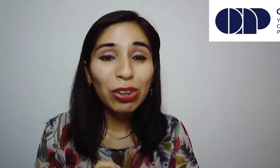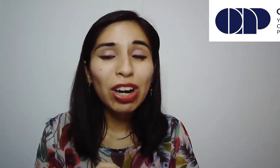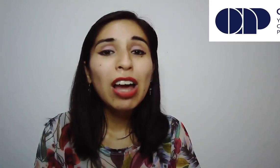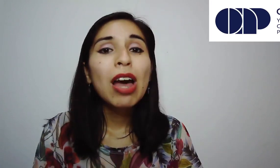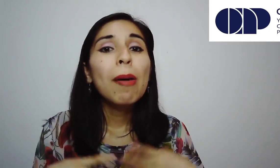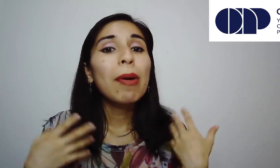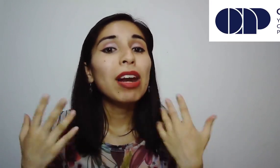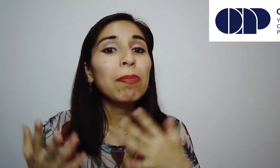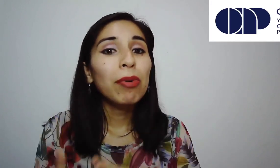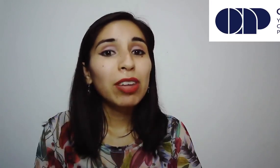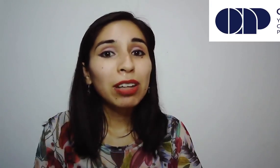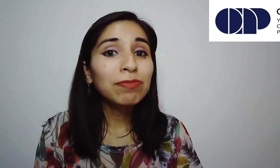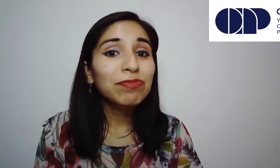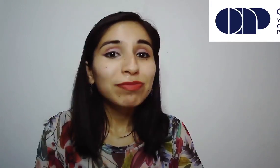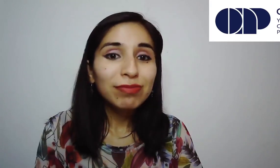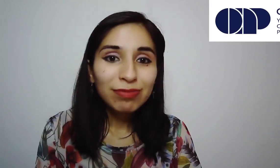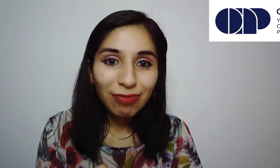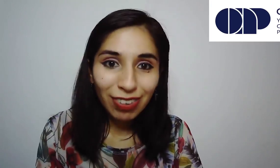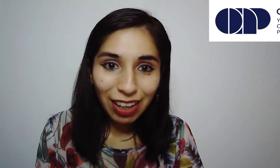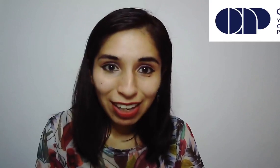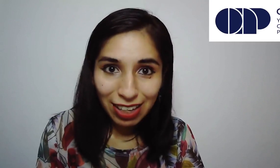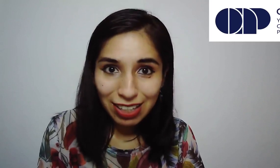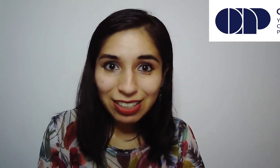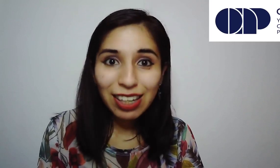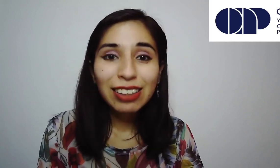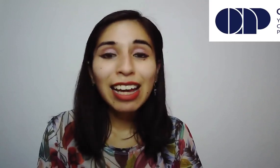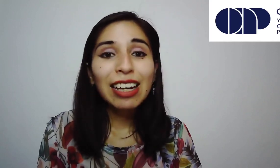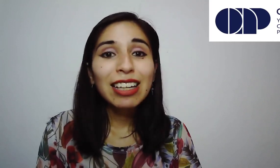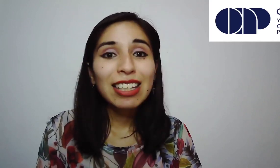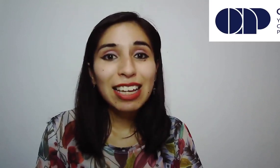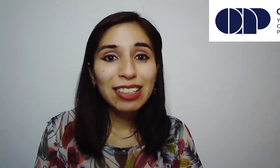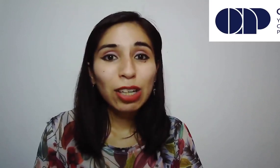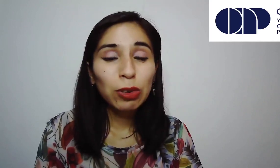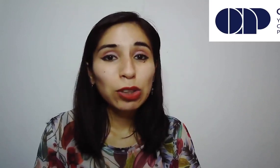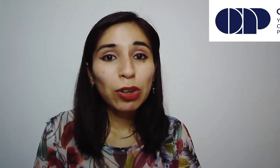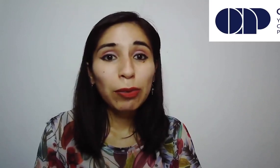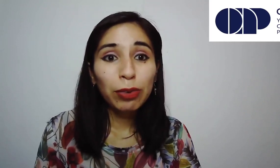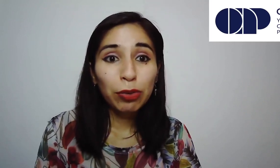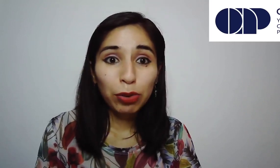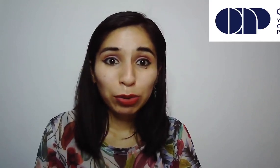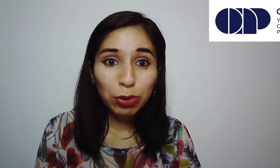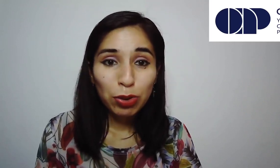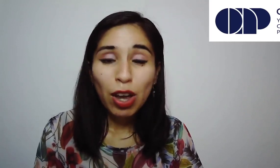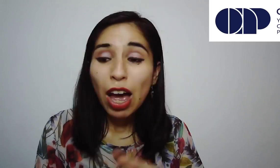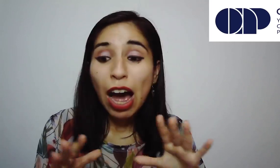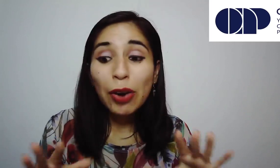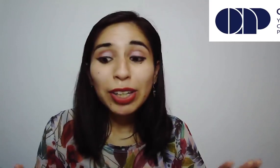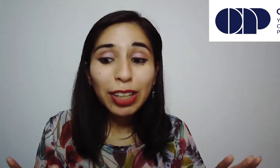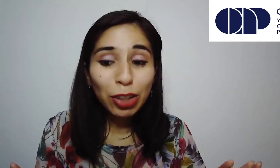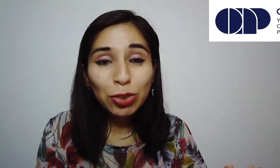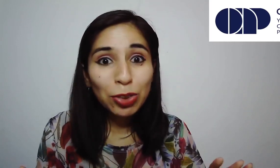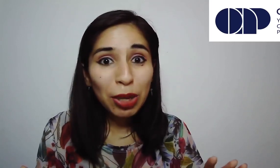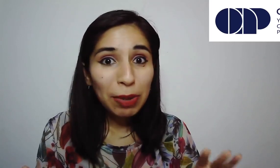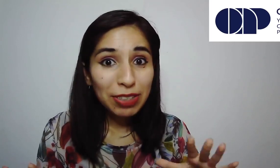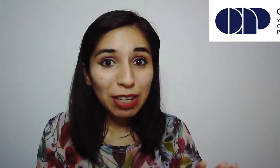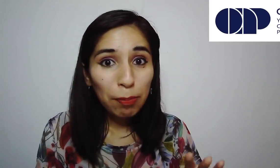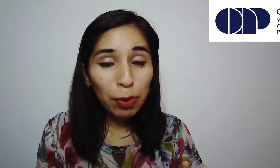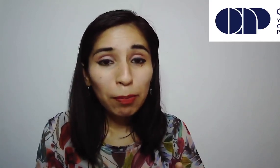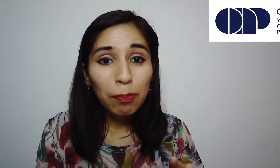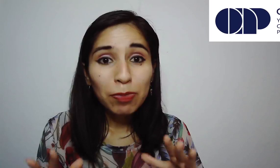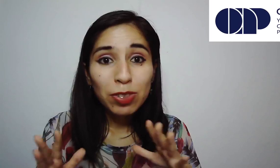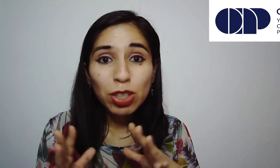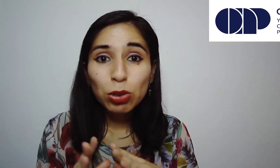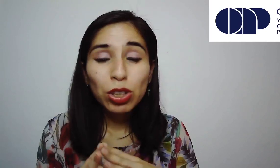computadora para poder insertar y hacer nuestro álbum de fotos ahorita ya no nos da más